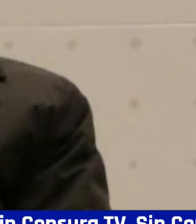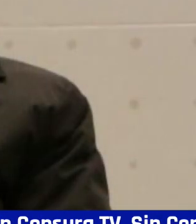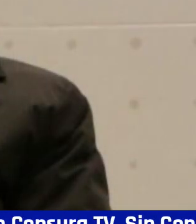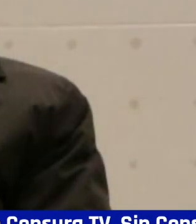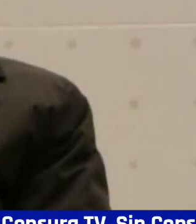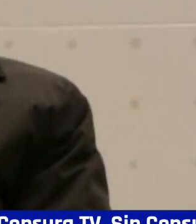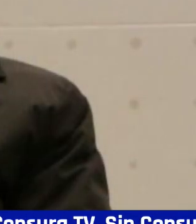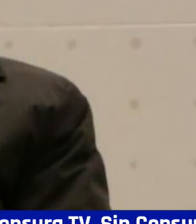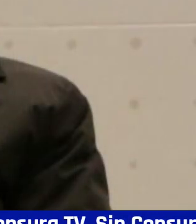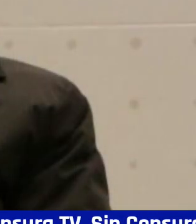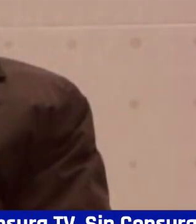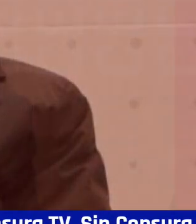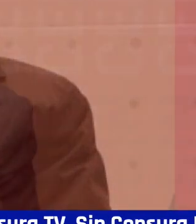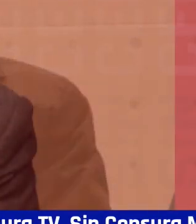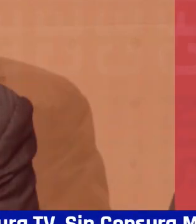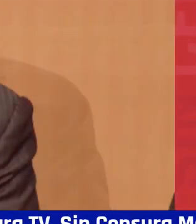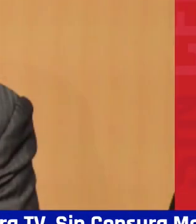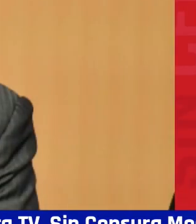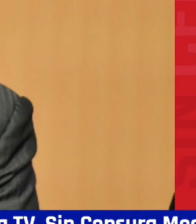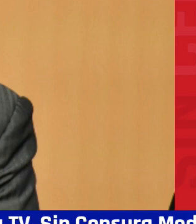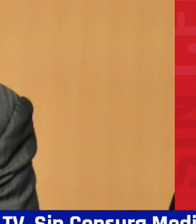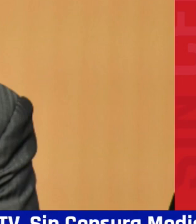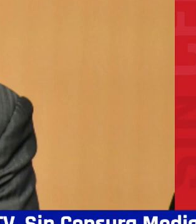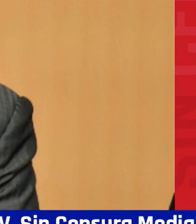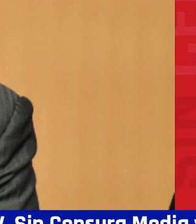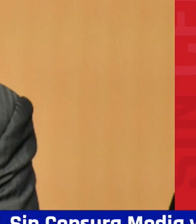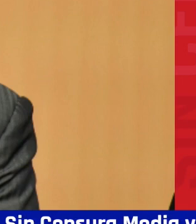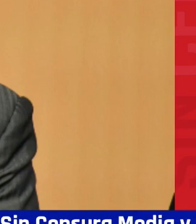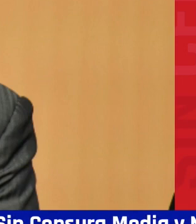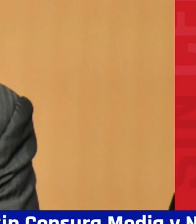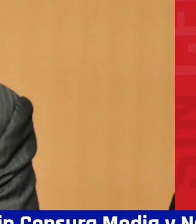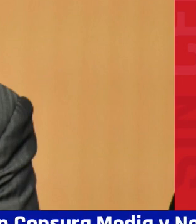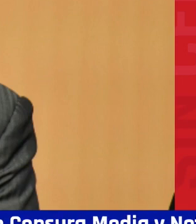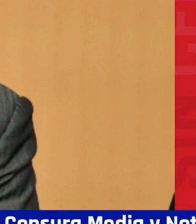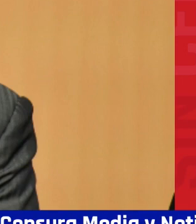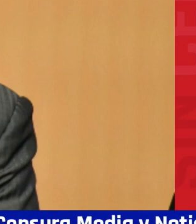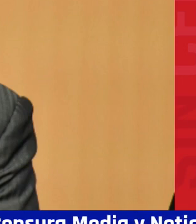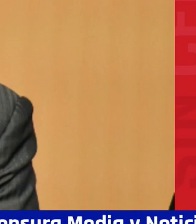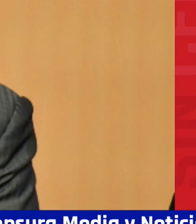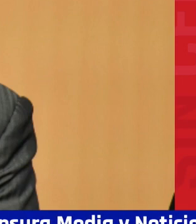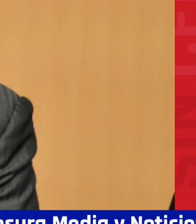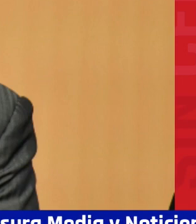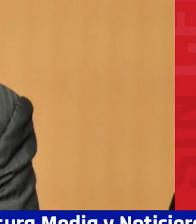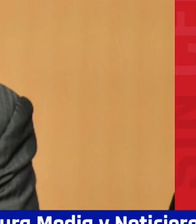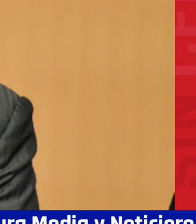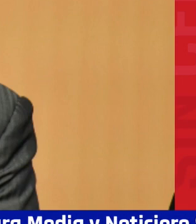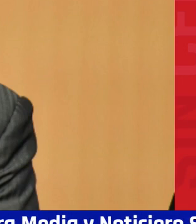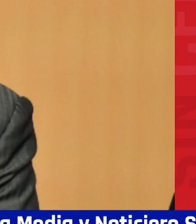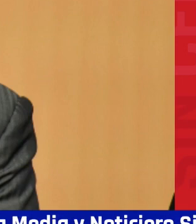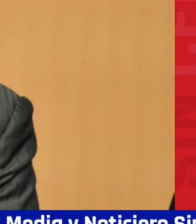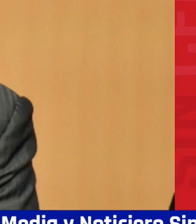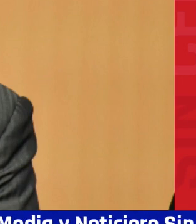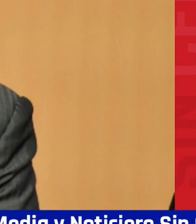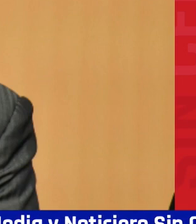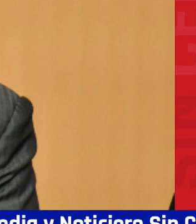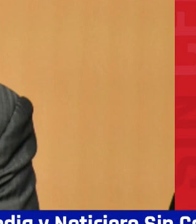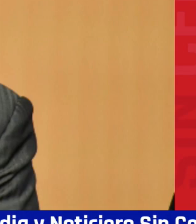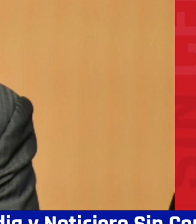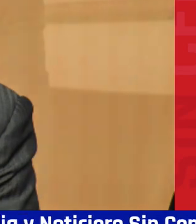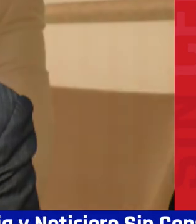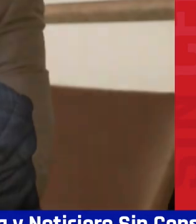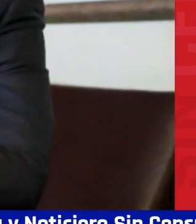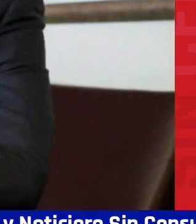diversa y que siempre hay diferencias, que se pueden hasta enfrentar servidores públicos, que esto ocurrió, por ejemplo, en el mejor gabinete que ha habido en la